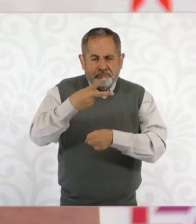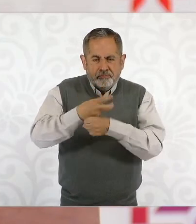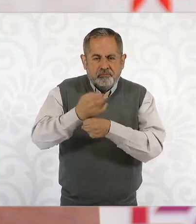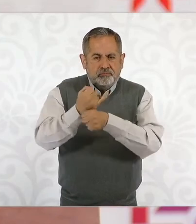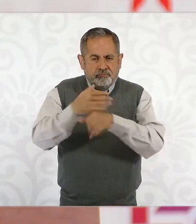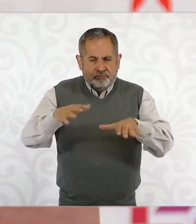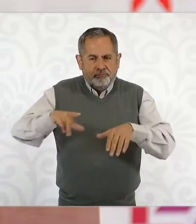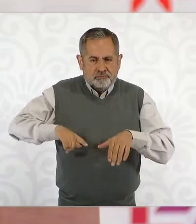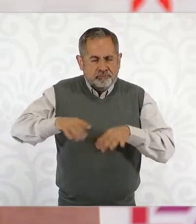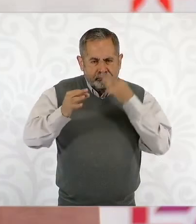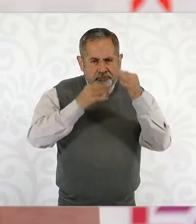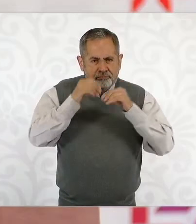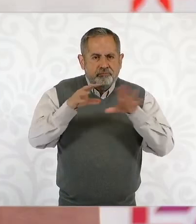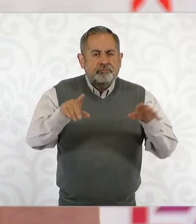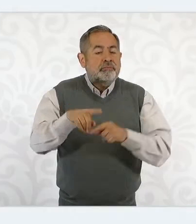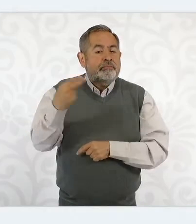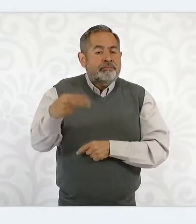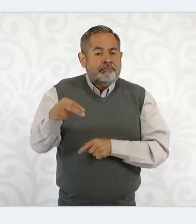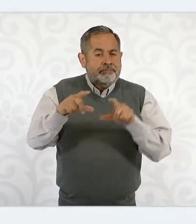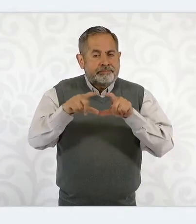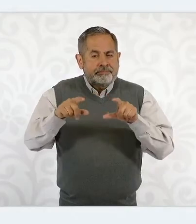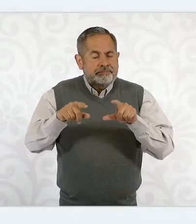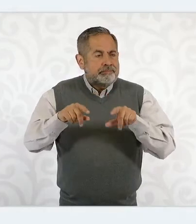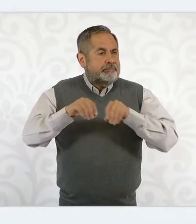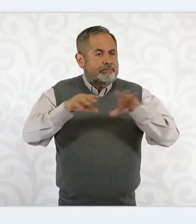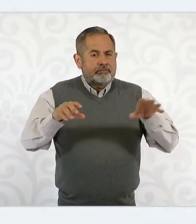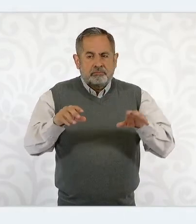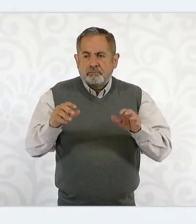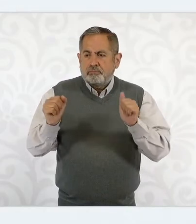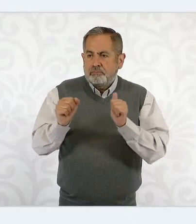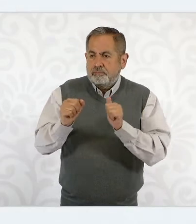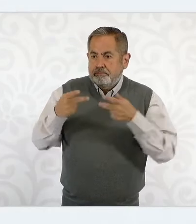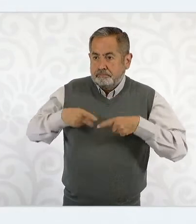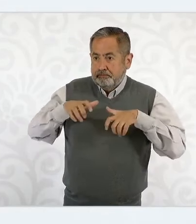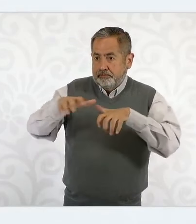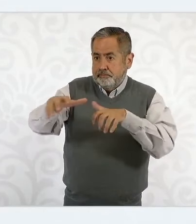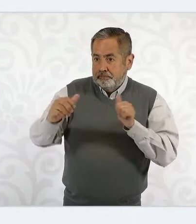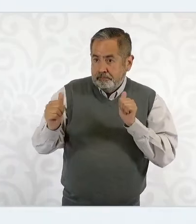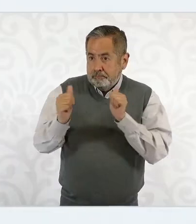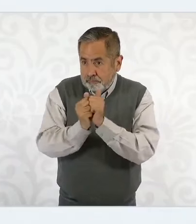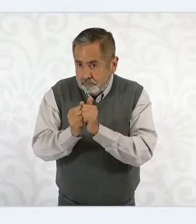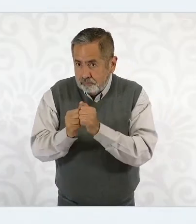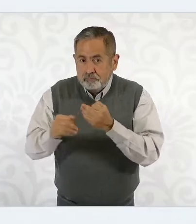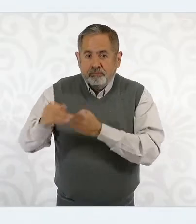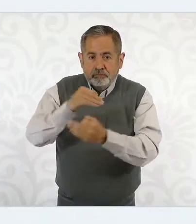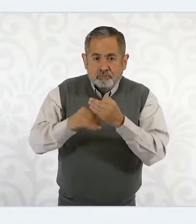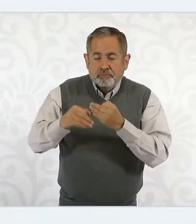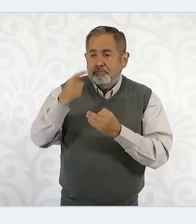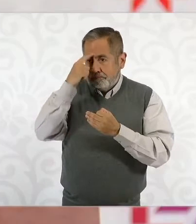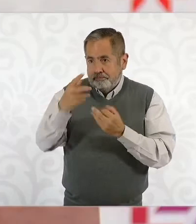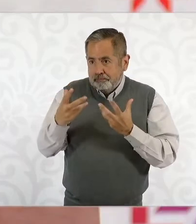gobierno, se llama Con el pueblo todo No, con el pueblo, por el pueblo y para el